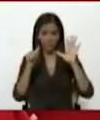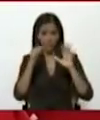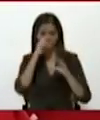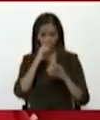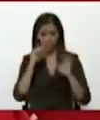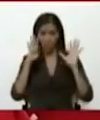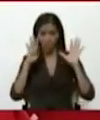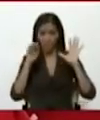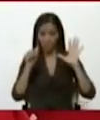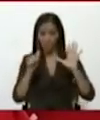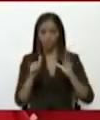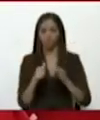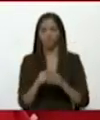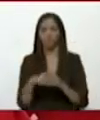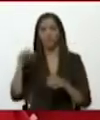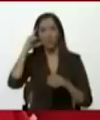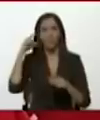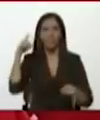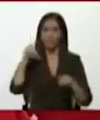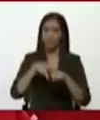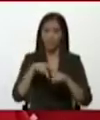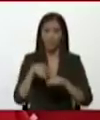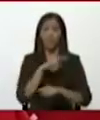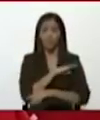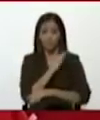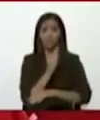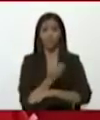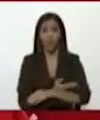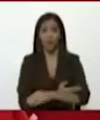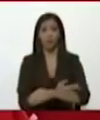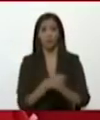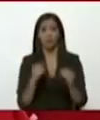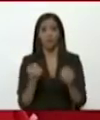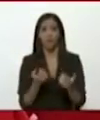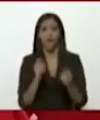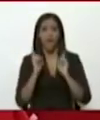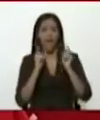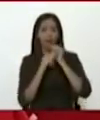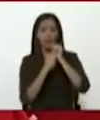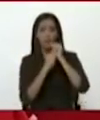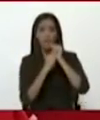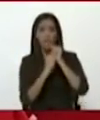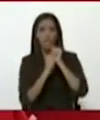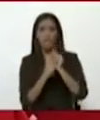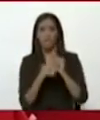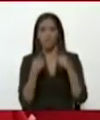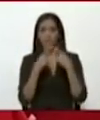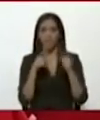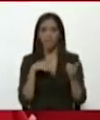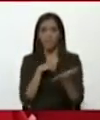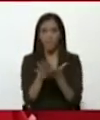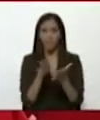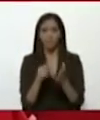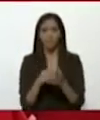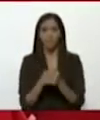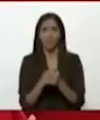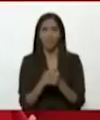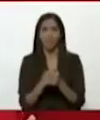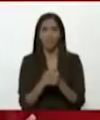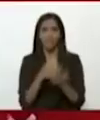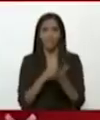de represión fuerte, se llevaron a diferentes dirigentes, diferentes situaciones de esas razias que se dan